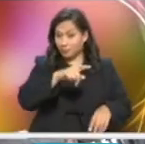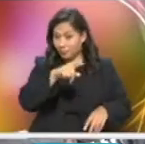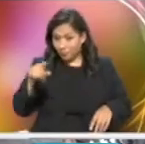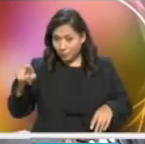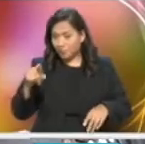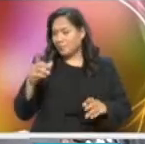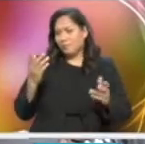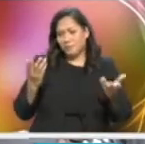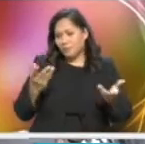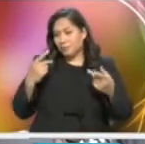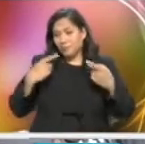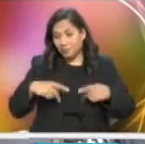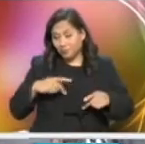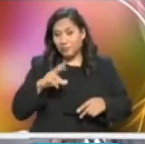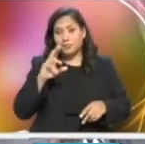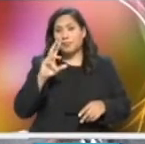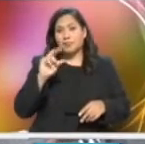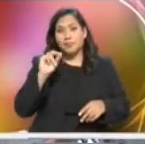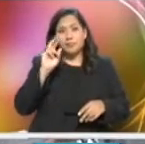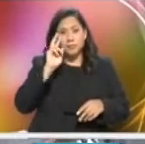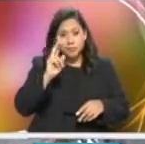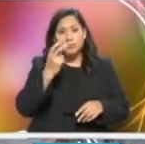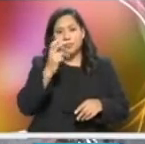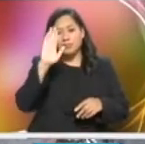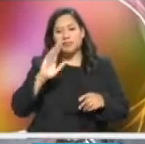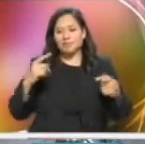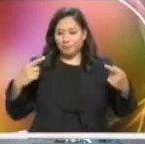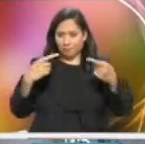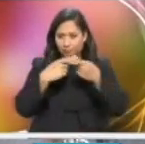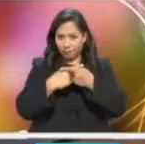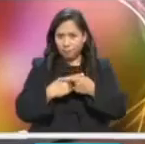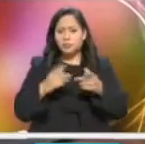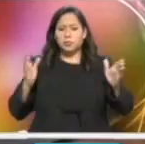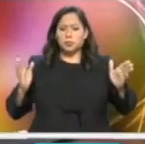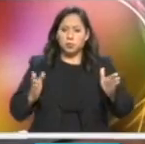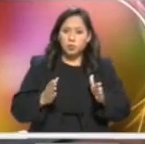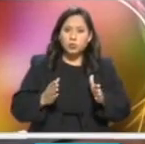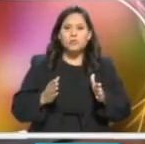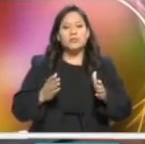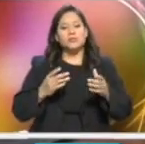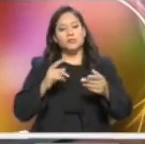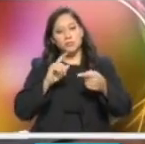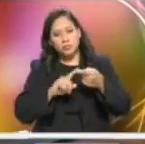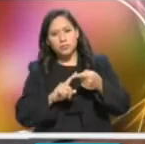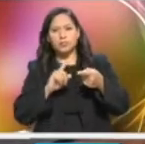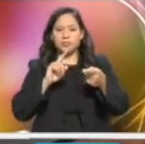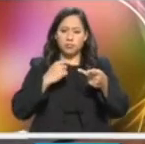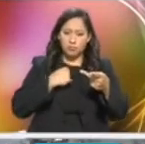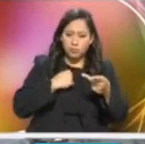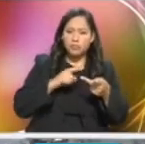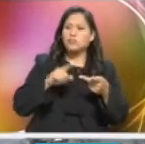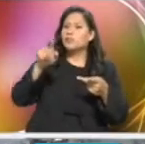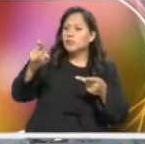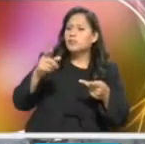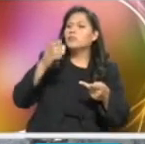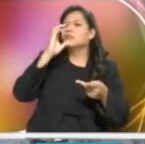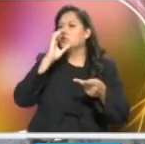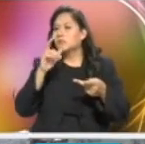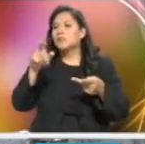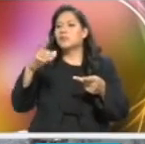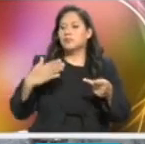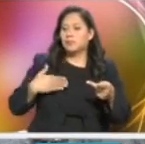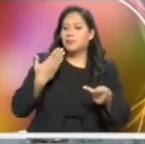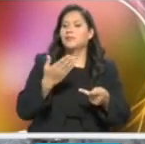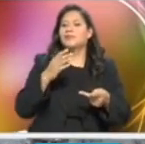no lo vea así, es controversial. Que si bajo de peso, que yo hago esto, que tú que te tomas, que yo, o sea... El